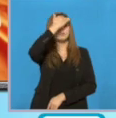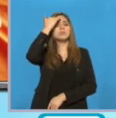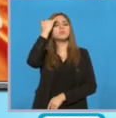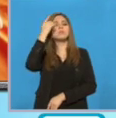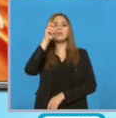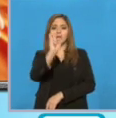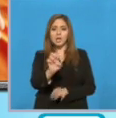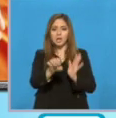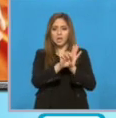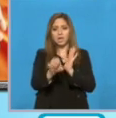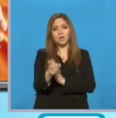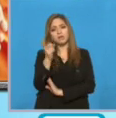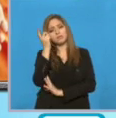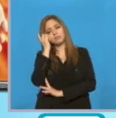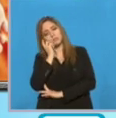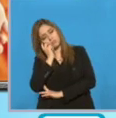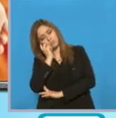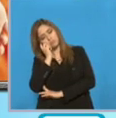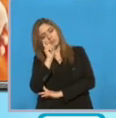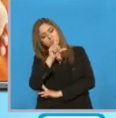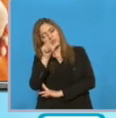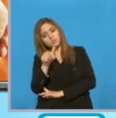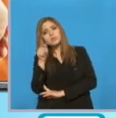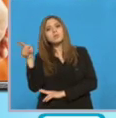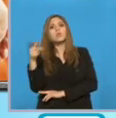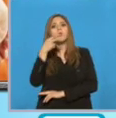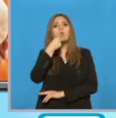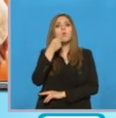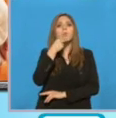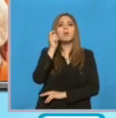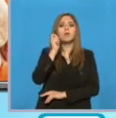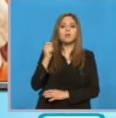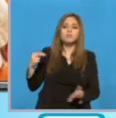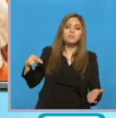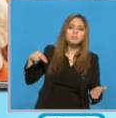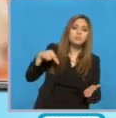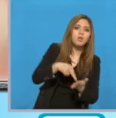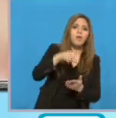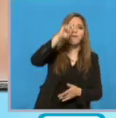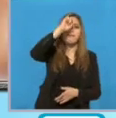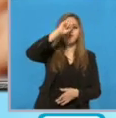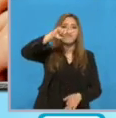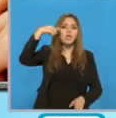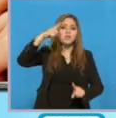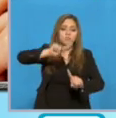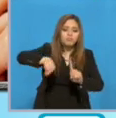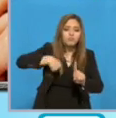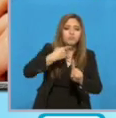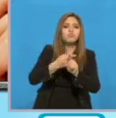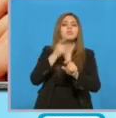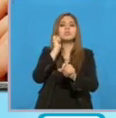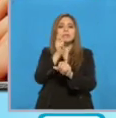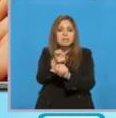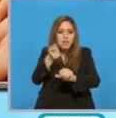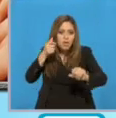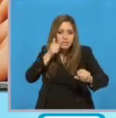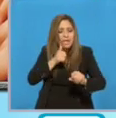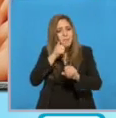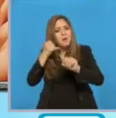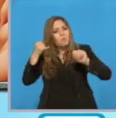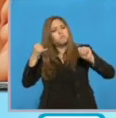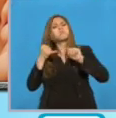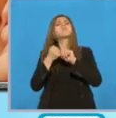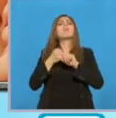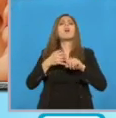es mucho más fácil que un hombre pueda abusar sexualmente de alguien o penetrar a alguien desde el punto de vista Por la meramente fuerza, ¿no? coital, por la fuerza que